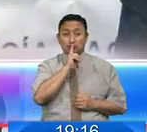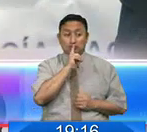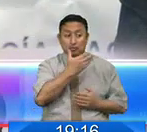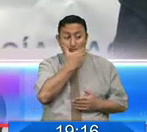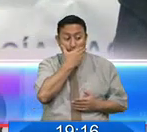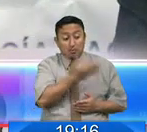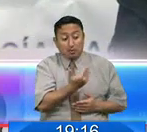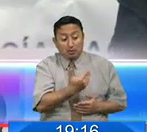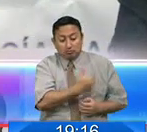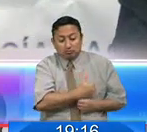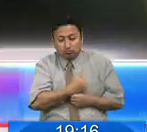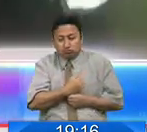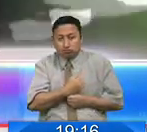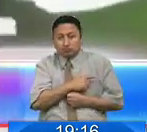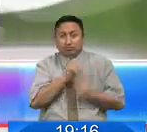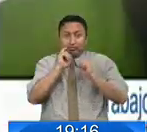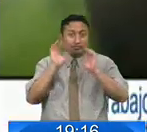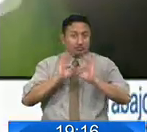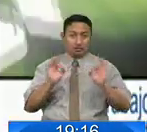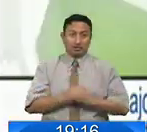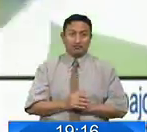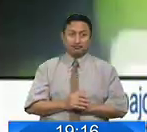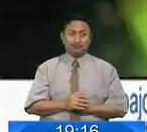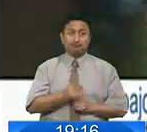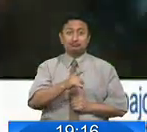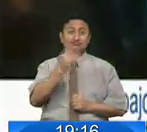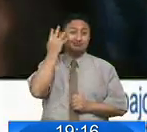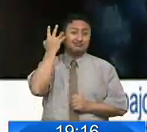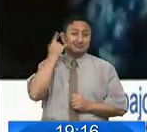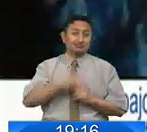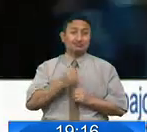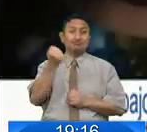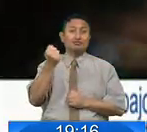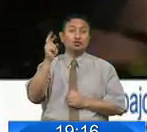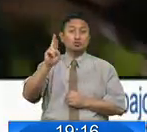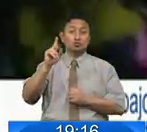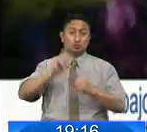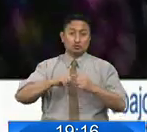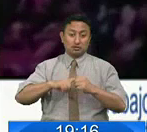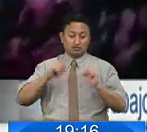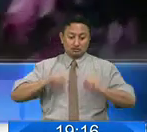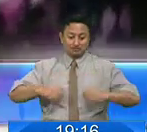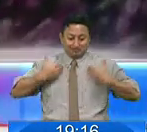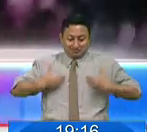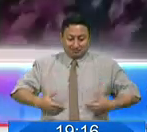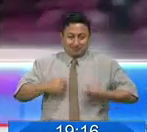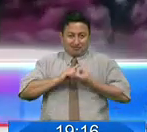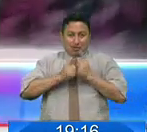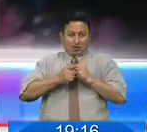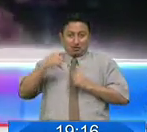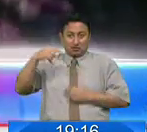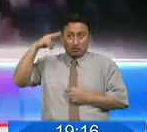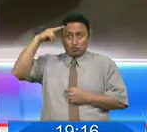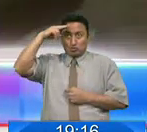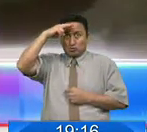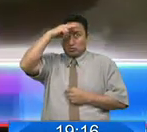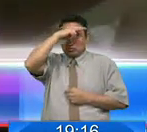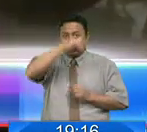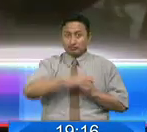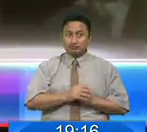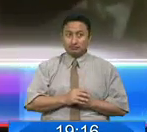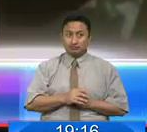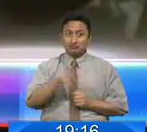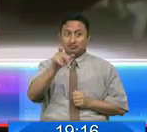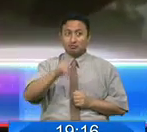niña muestre ninguna alarma por algunos días no tuvieron en el sur de quito le cambiaron de ropa le cortaron el pelo para